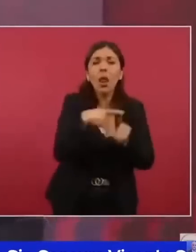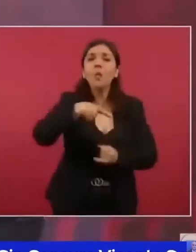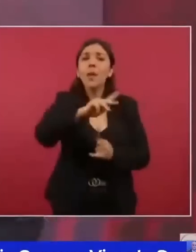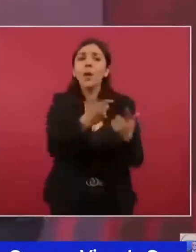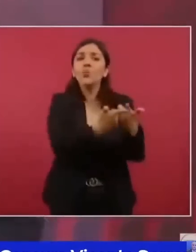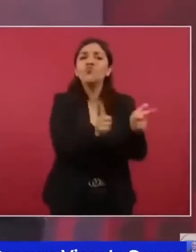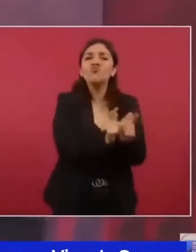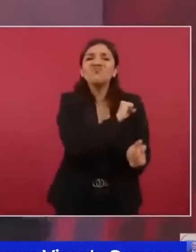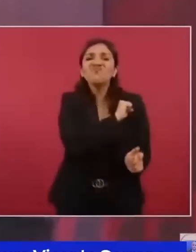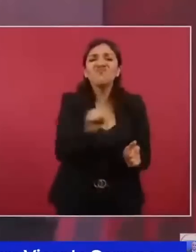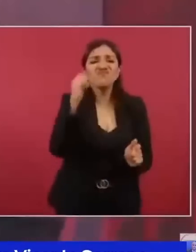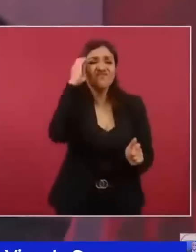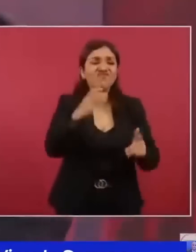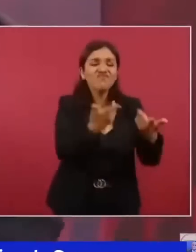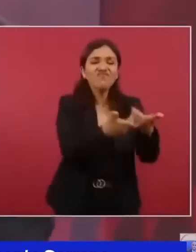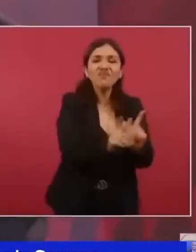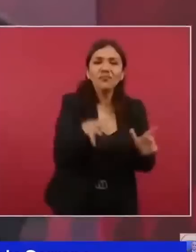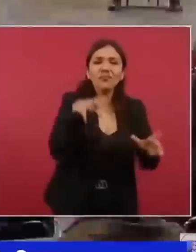Entonces,